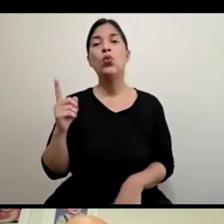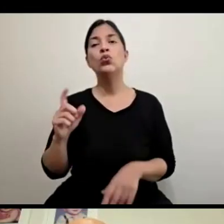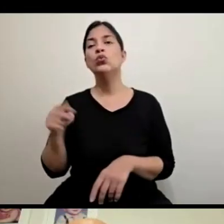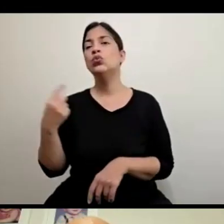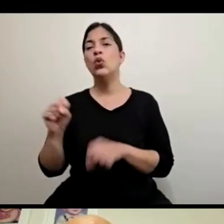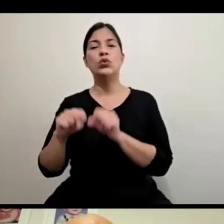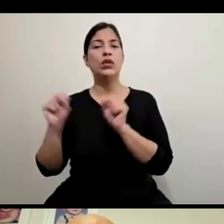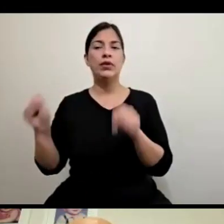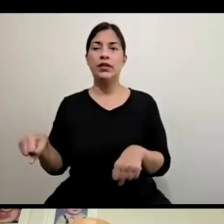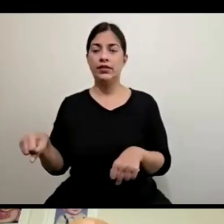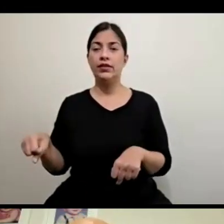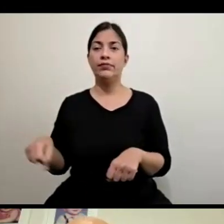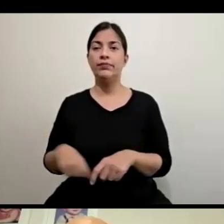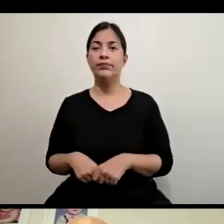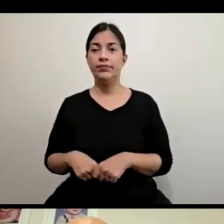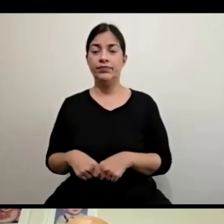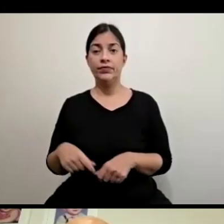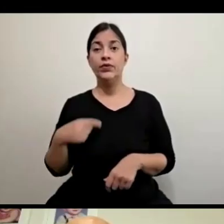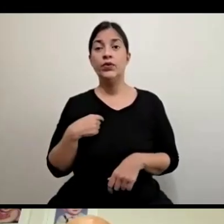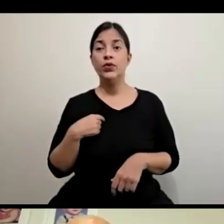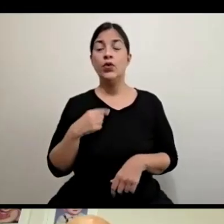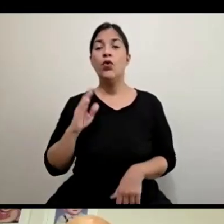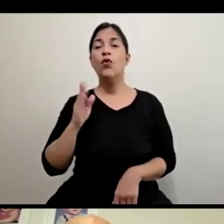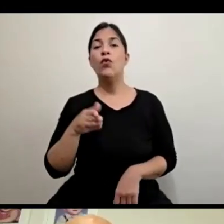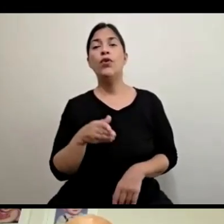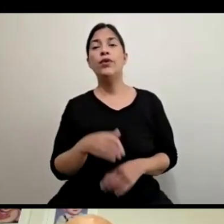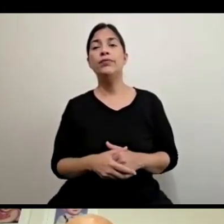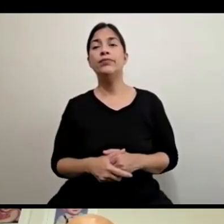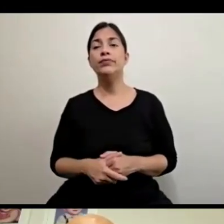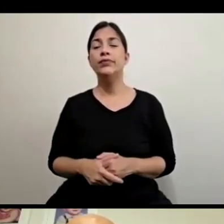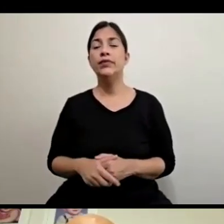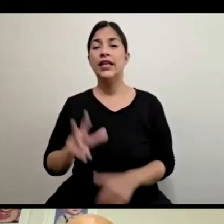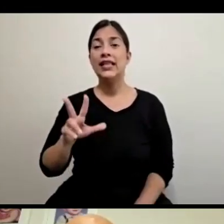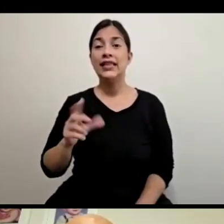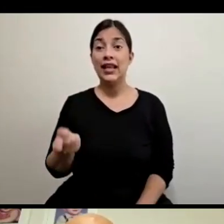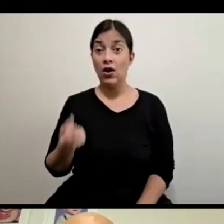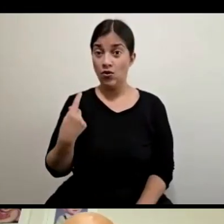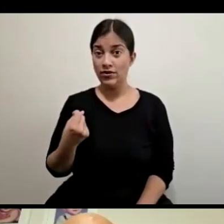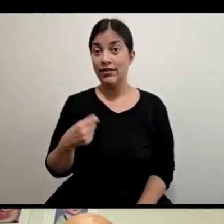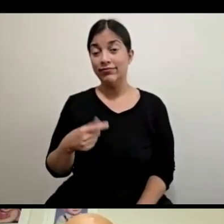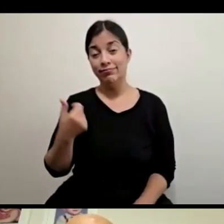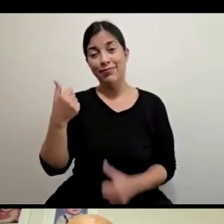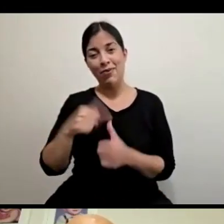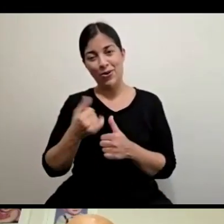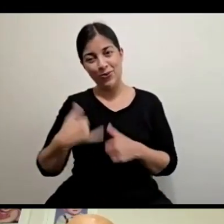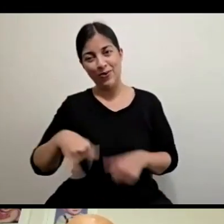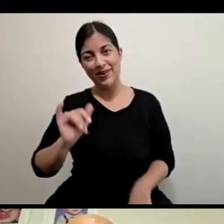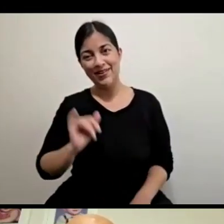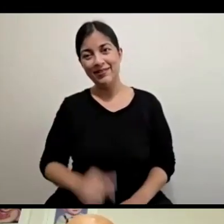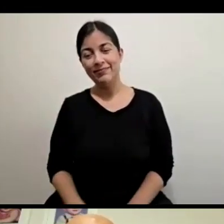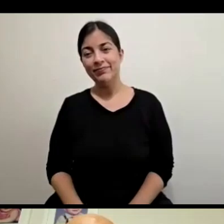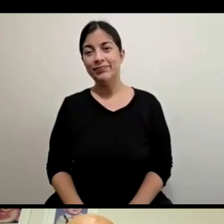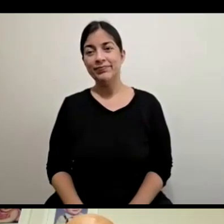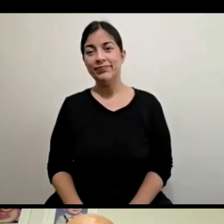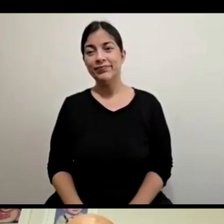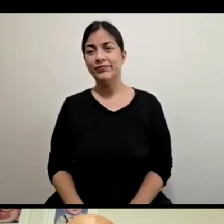semestre. El semestre ese y me fui a coger ese curso de 311, me acuerdo como ahora. Ajá. Allá abajo del